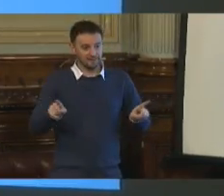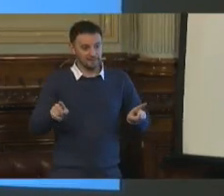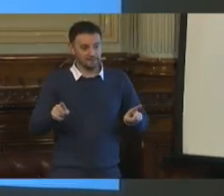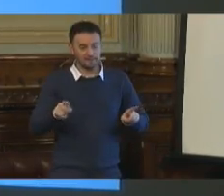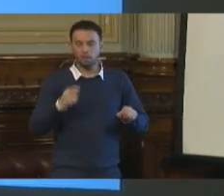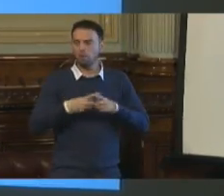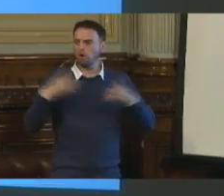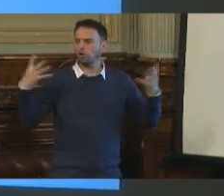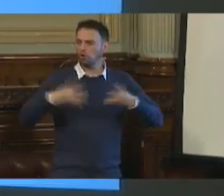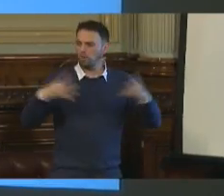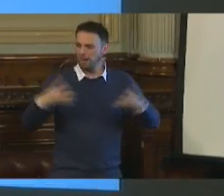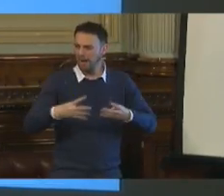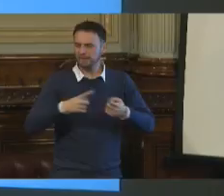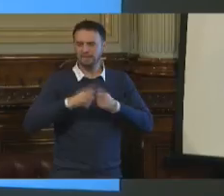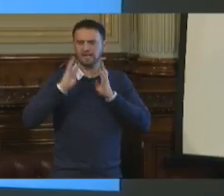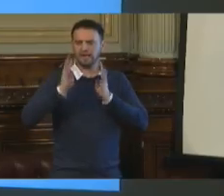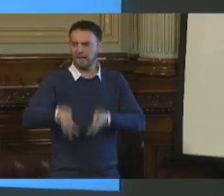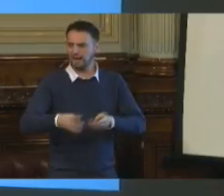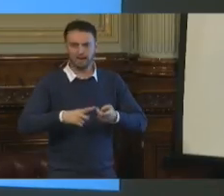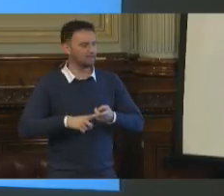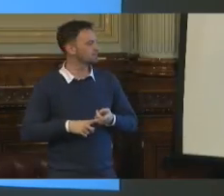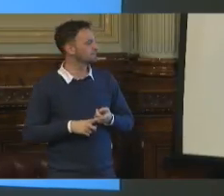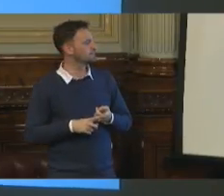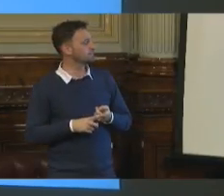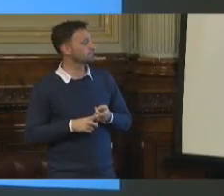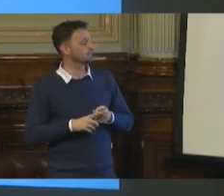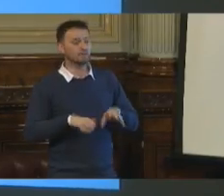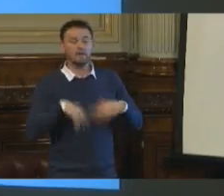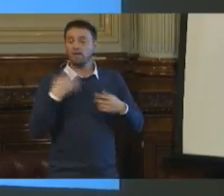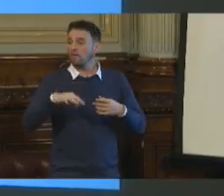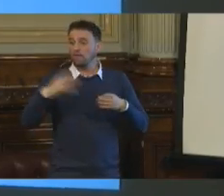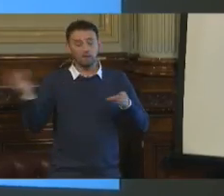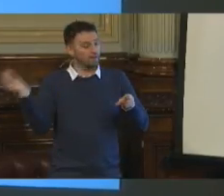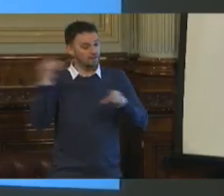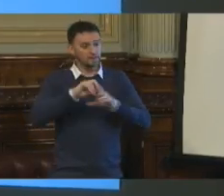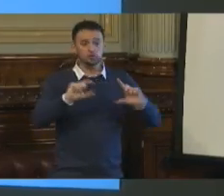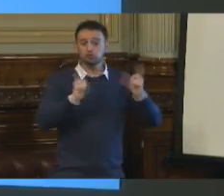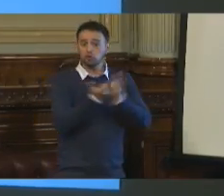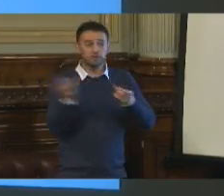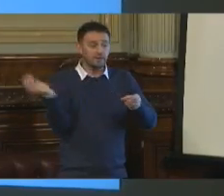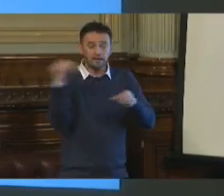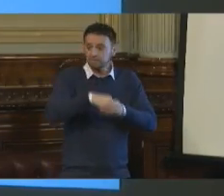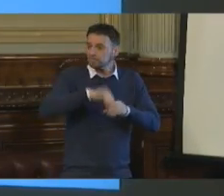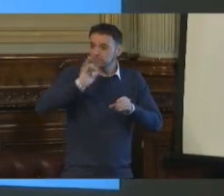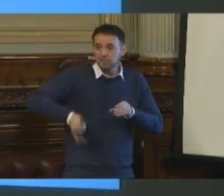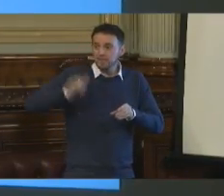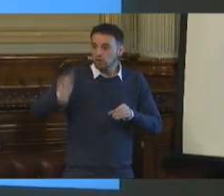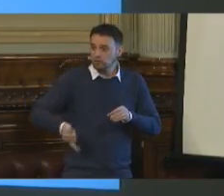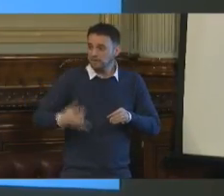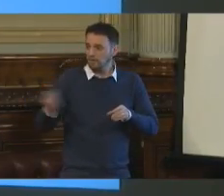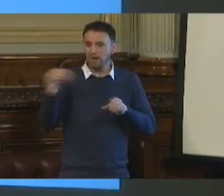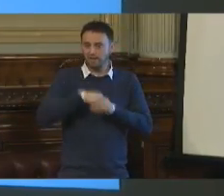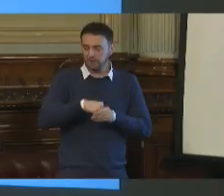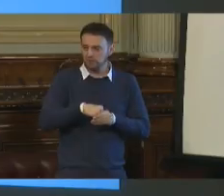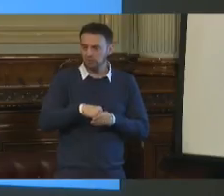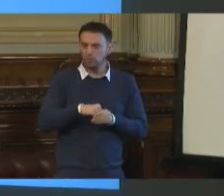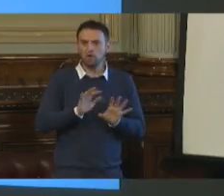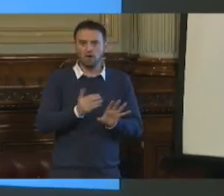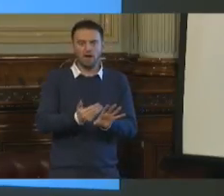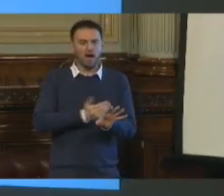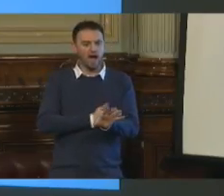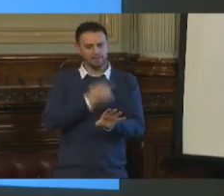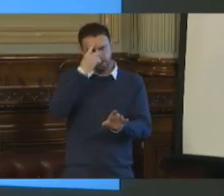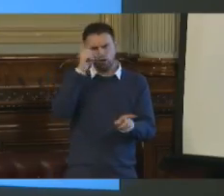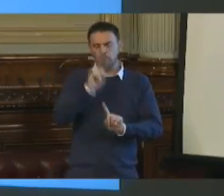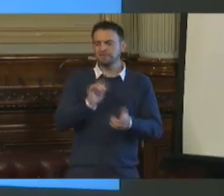a partir de los combates y deben ser reinsertados en el tejido productivo de la sociedad hasta